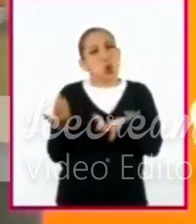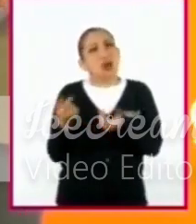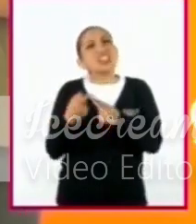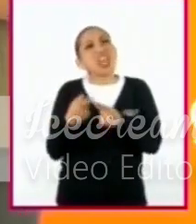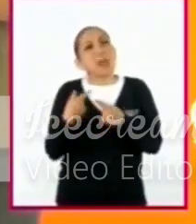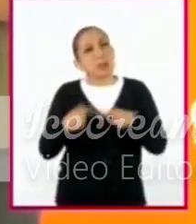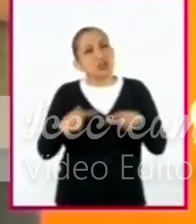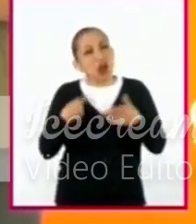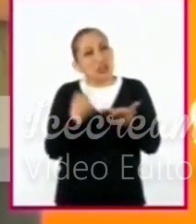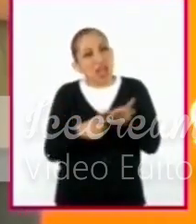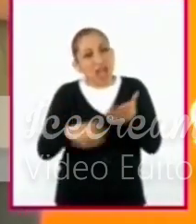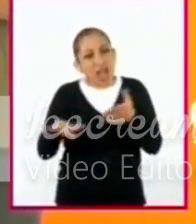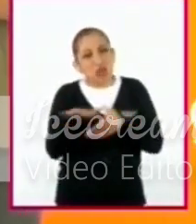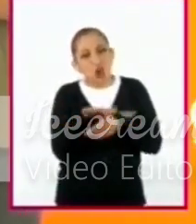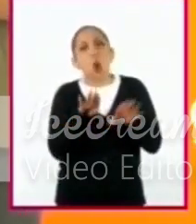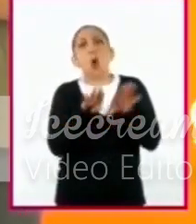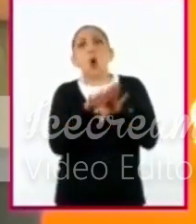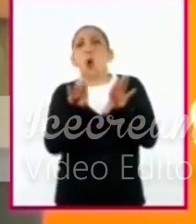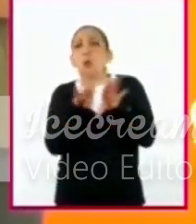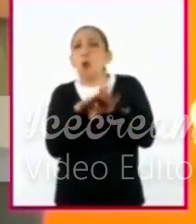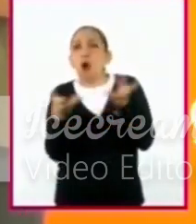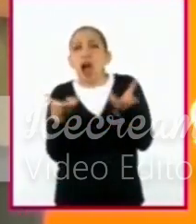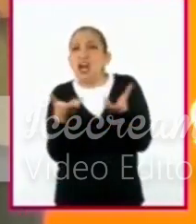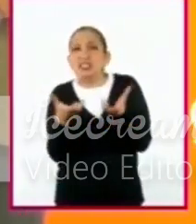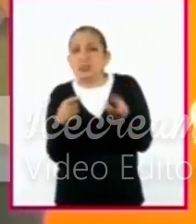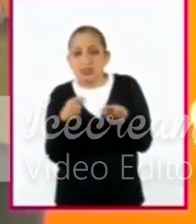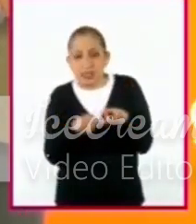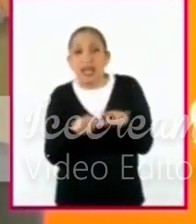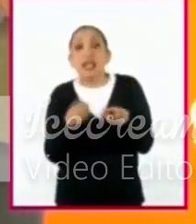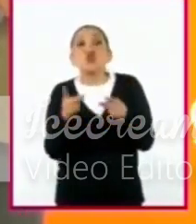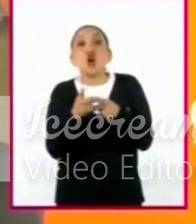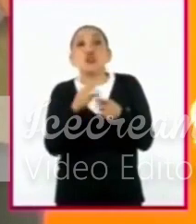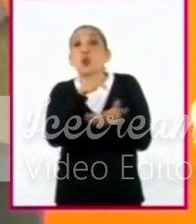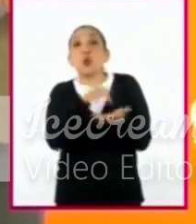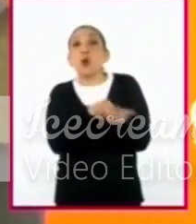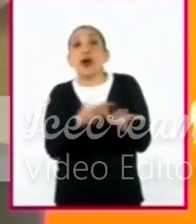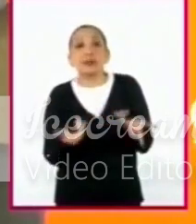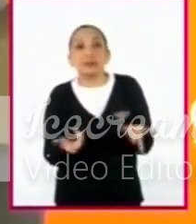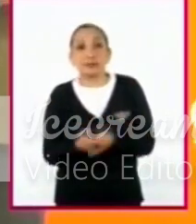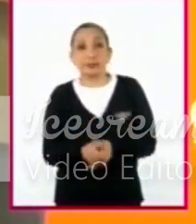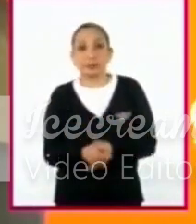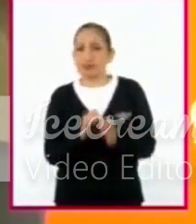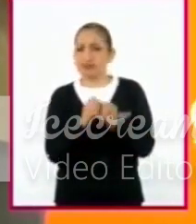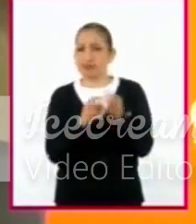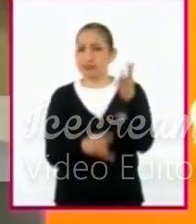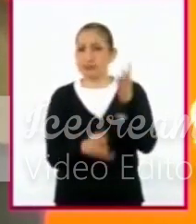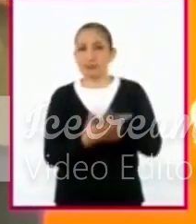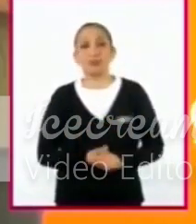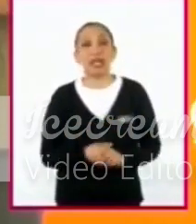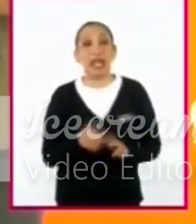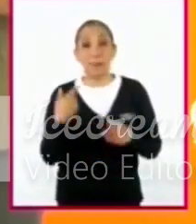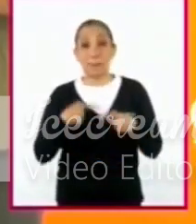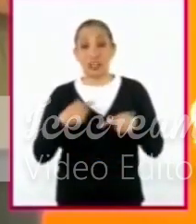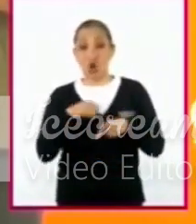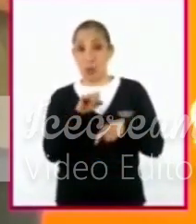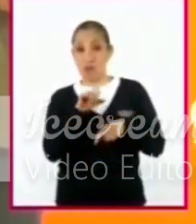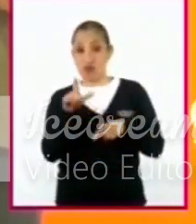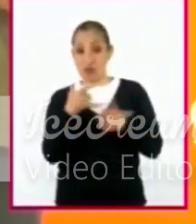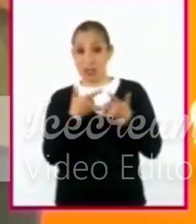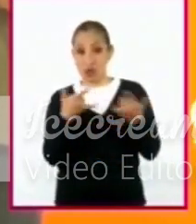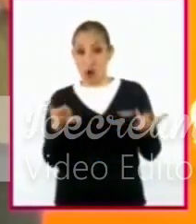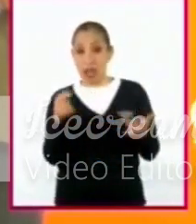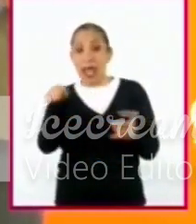quiénes participaron en ellos, cómo participaron y en dónde ocurrieron, etc. El historiador busca